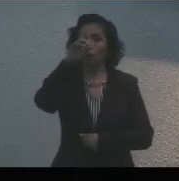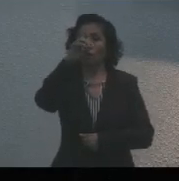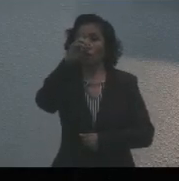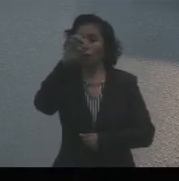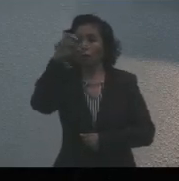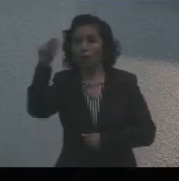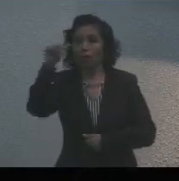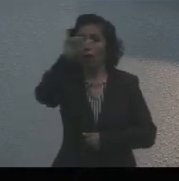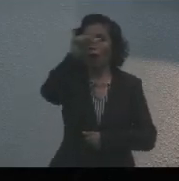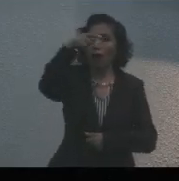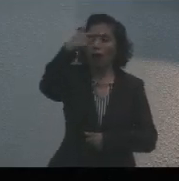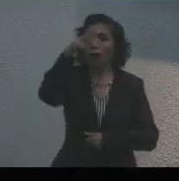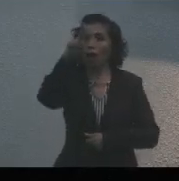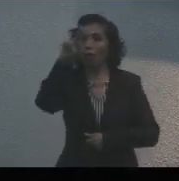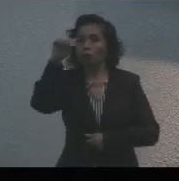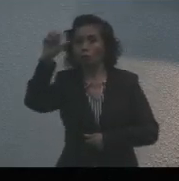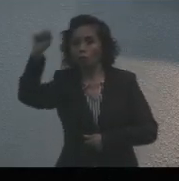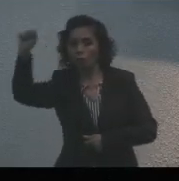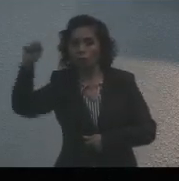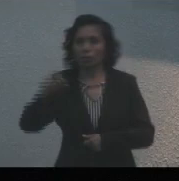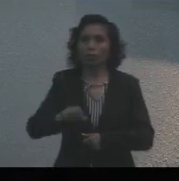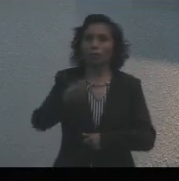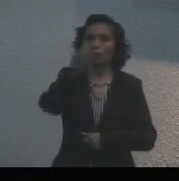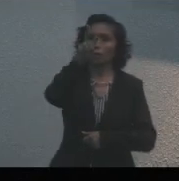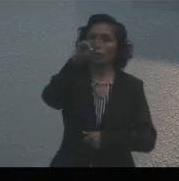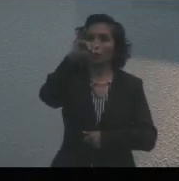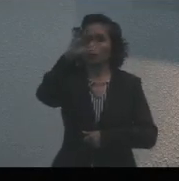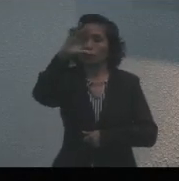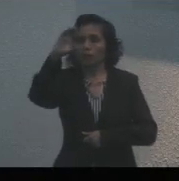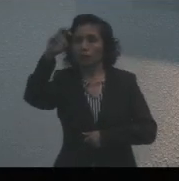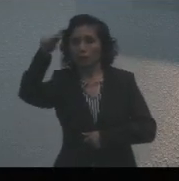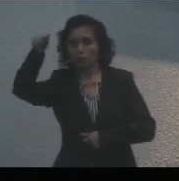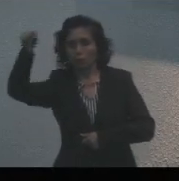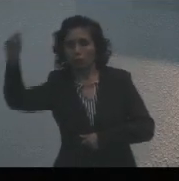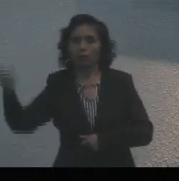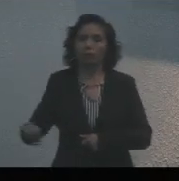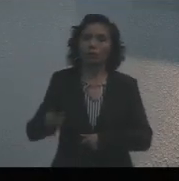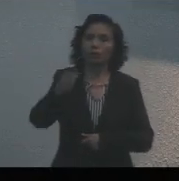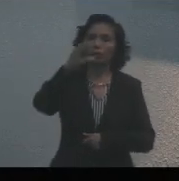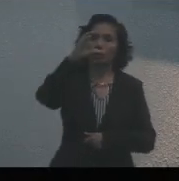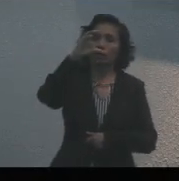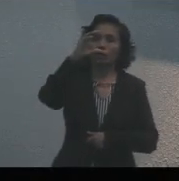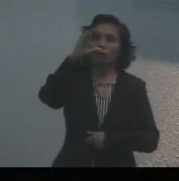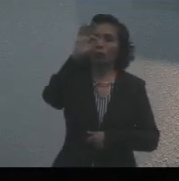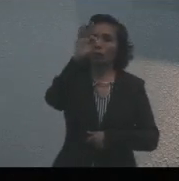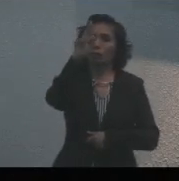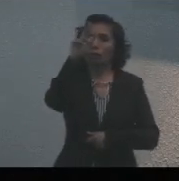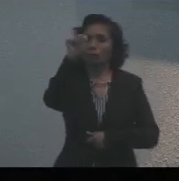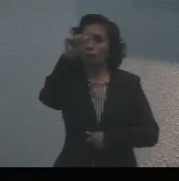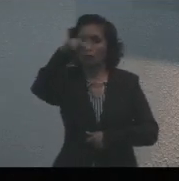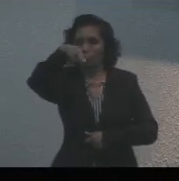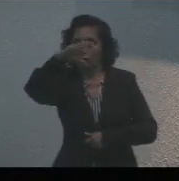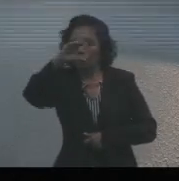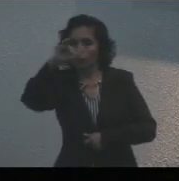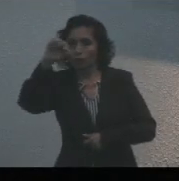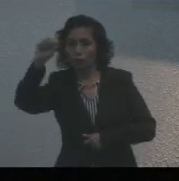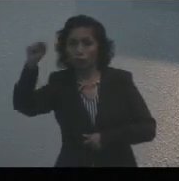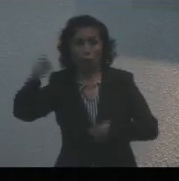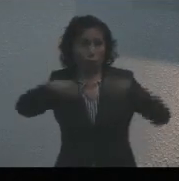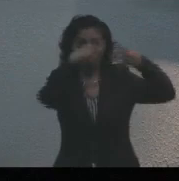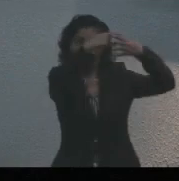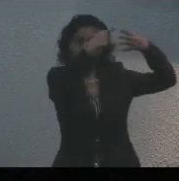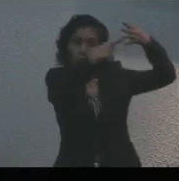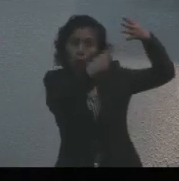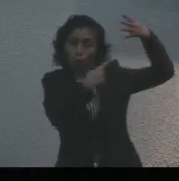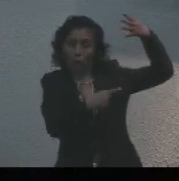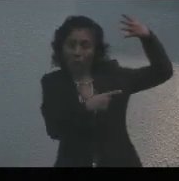Agustín Melgar, cadete Vicente Suárez, cadete Fernando Montes de Oca, cadete Francisco Márquez, quienes están